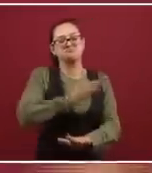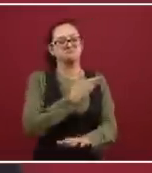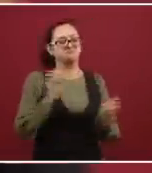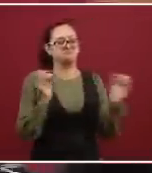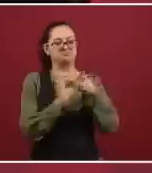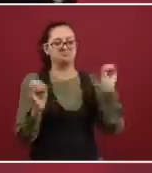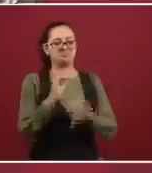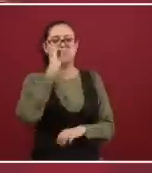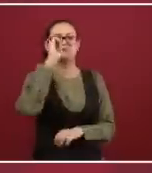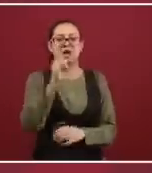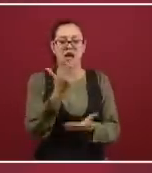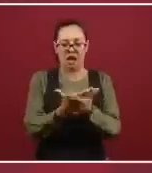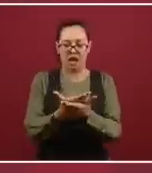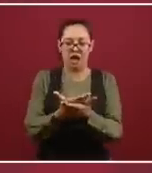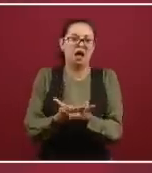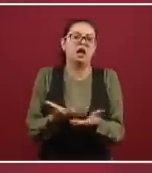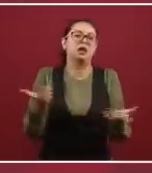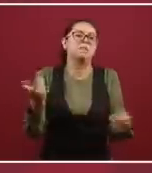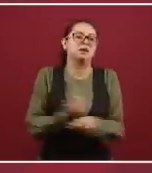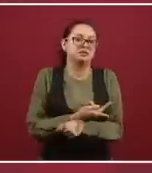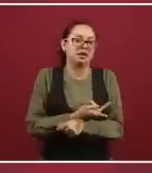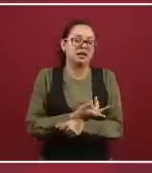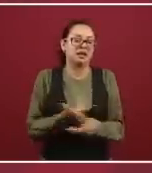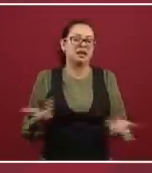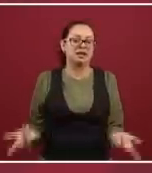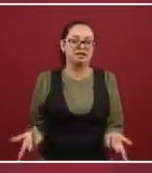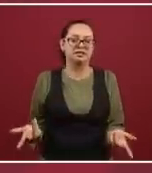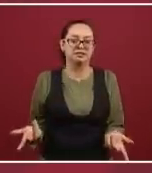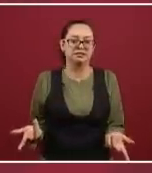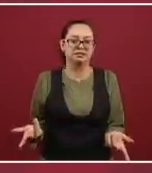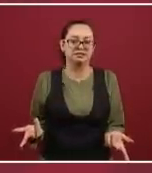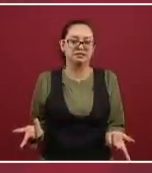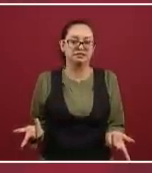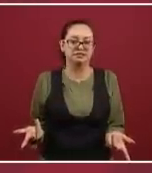y miren lo que había. ¿Ya para qué?